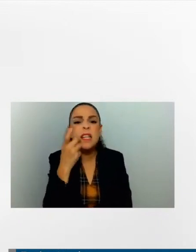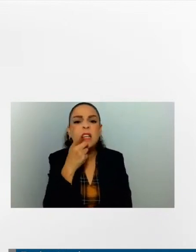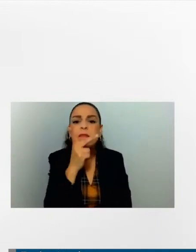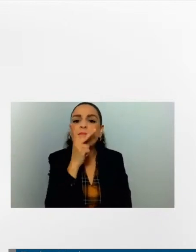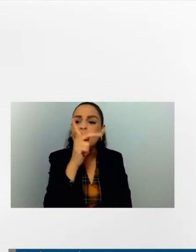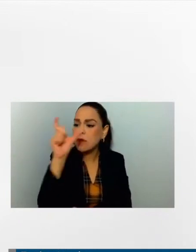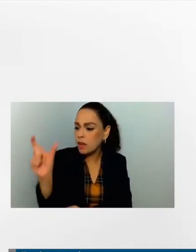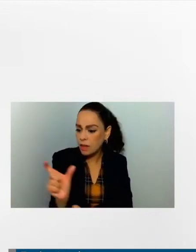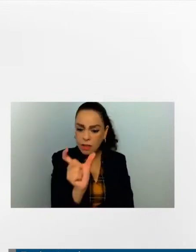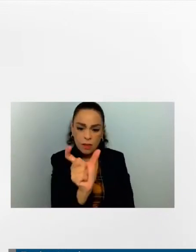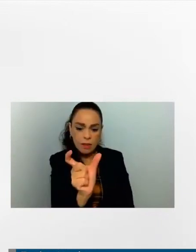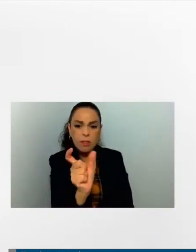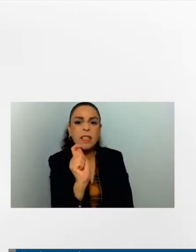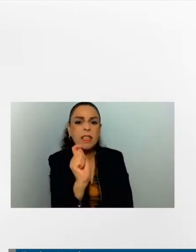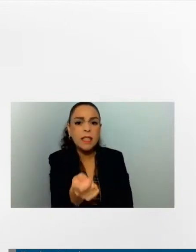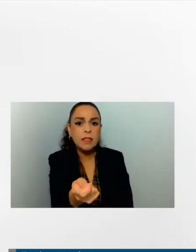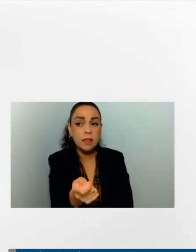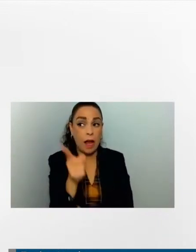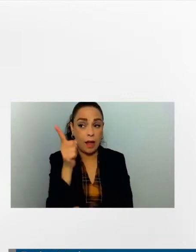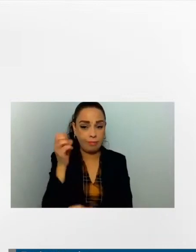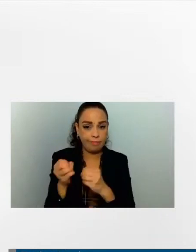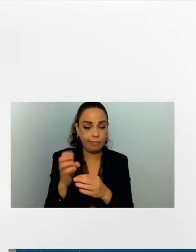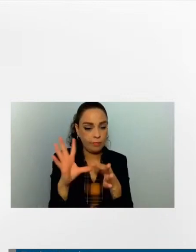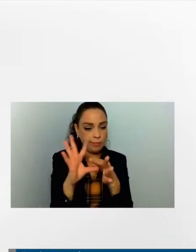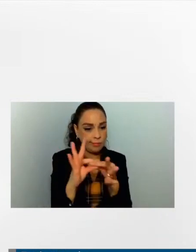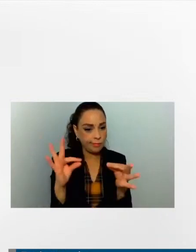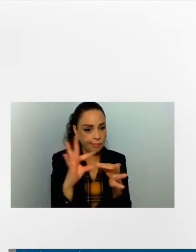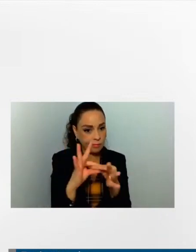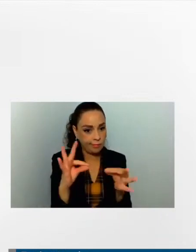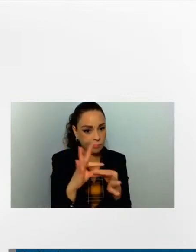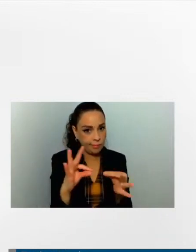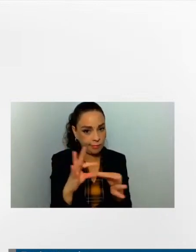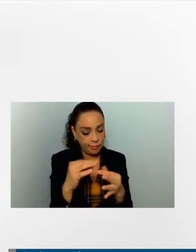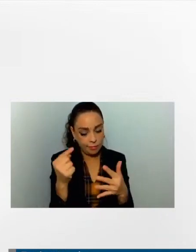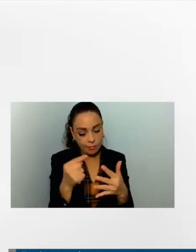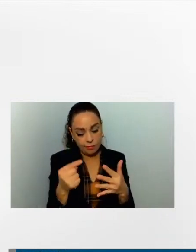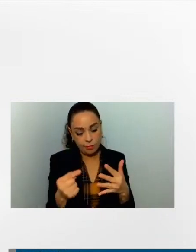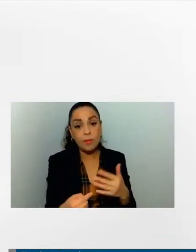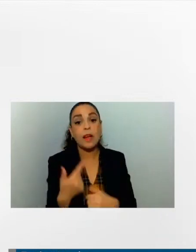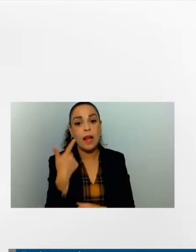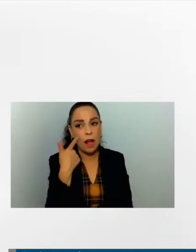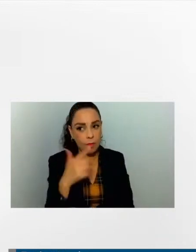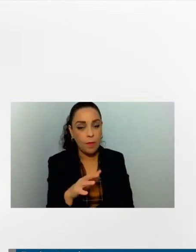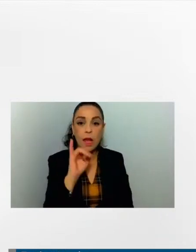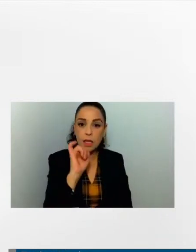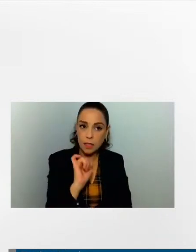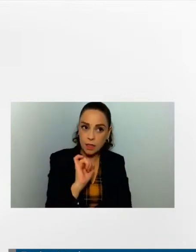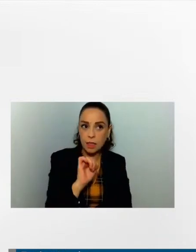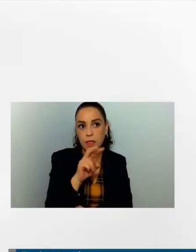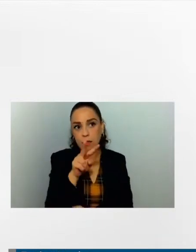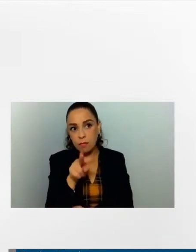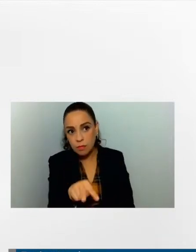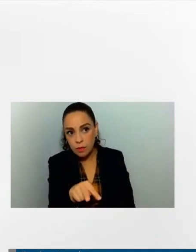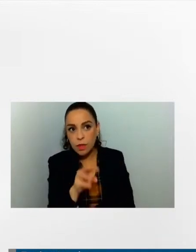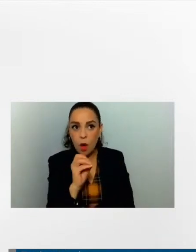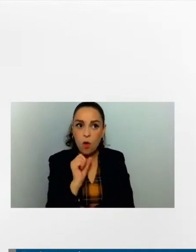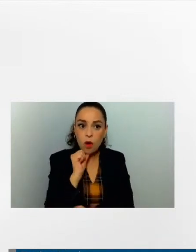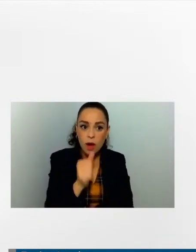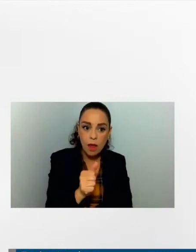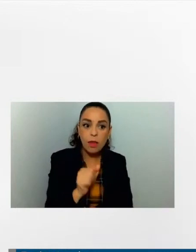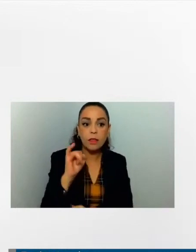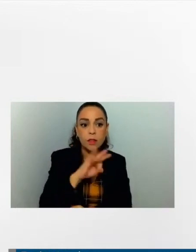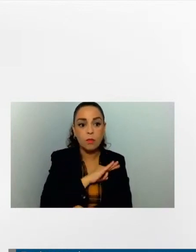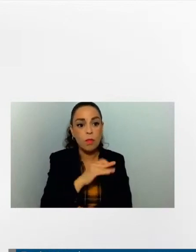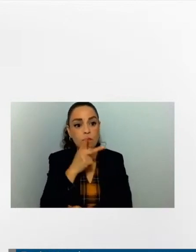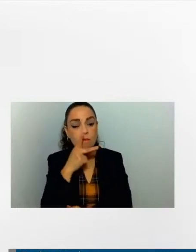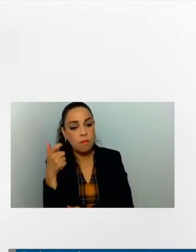pues ya empieza a describir en estos escenarios para ver si sí es verdad que los padres están imposibilitados, porque muchas veces pasaba